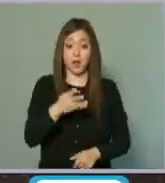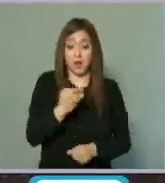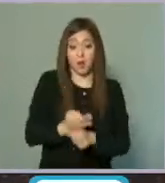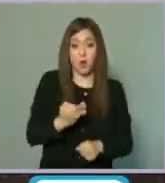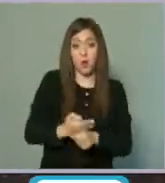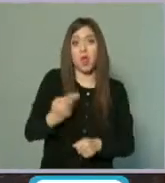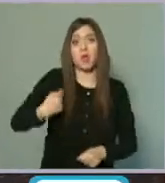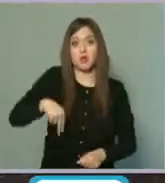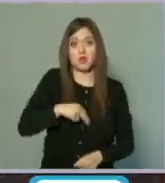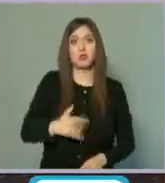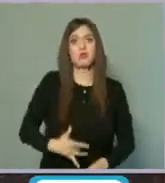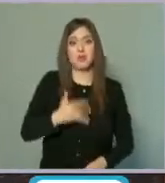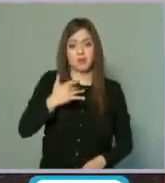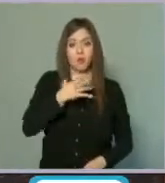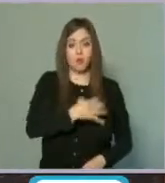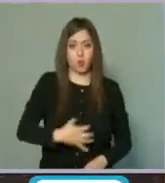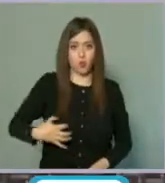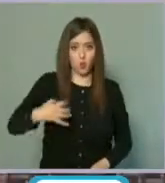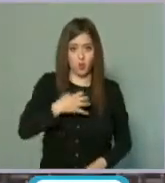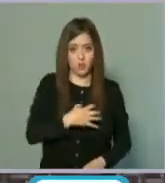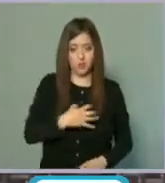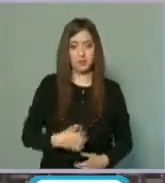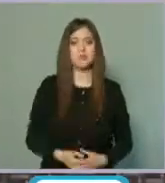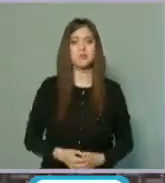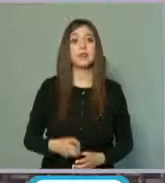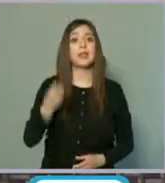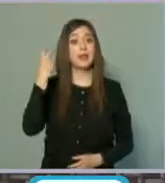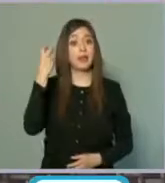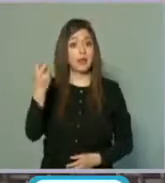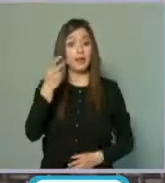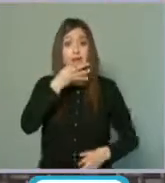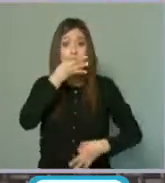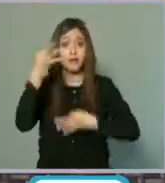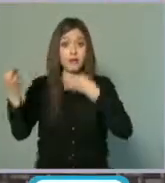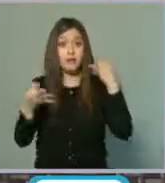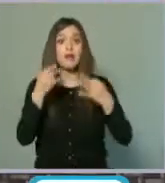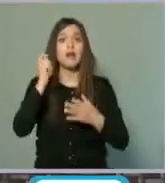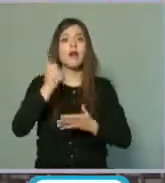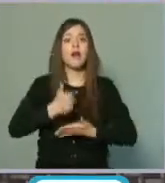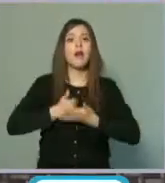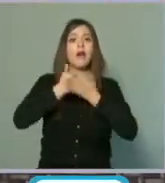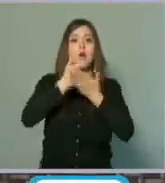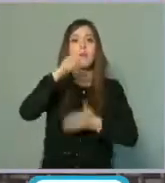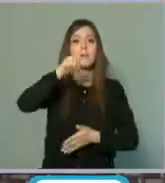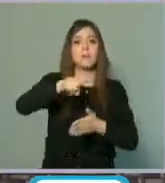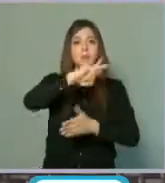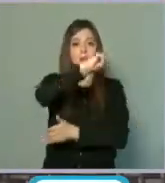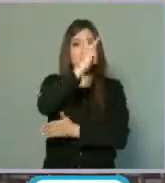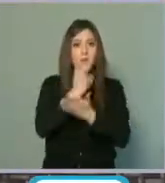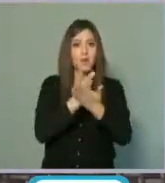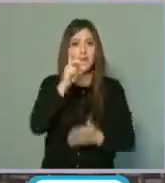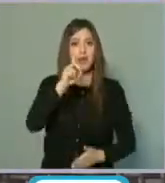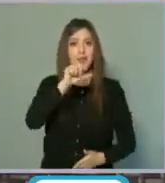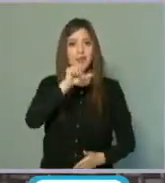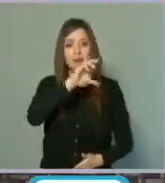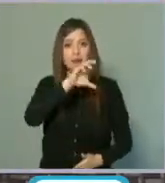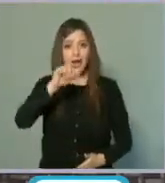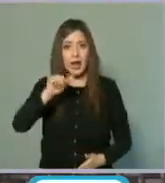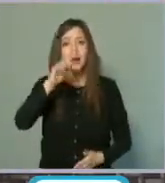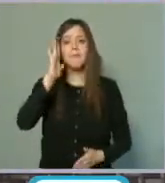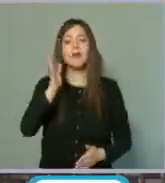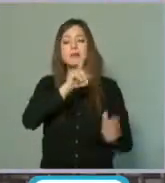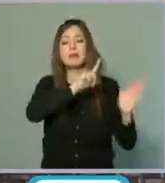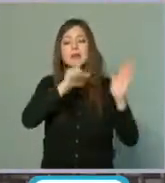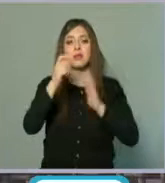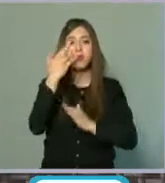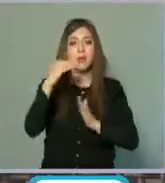pone contentos, ¿no? Es una buena noticia para quienes son beneficiarios de este programa de DACA, para más de